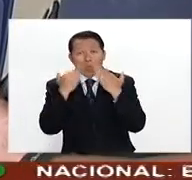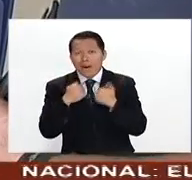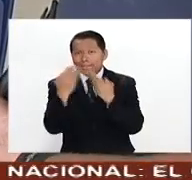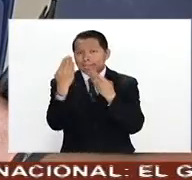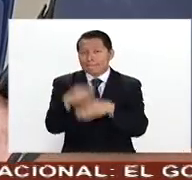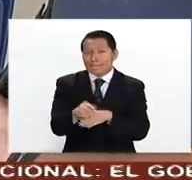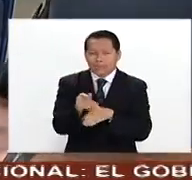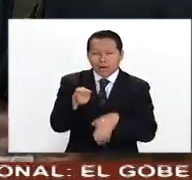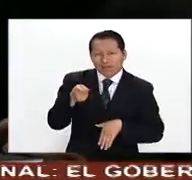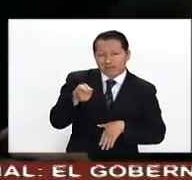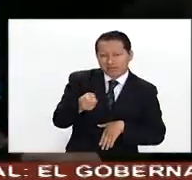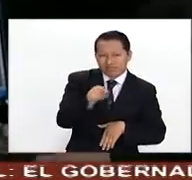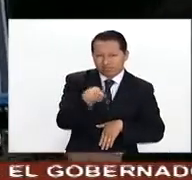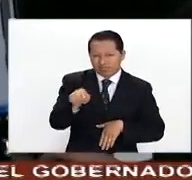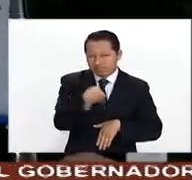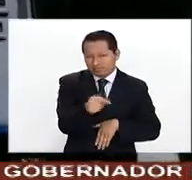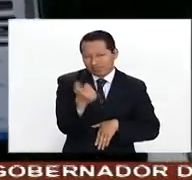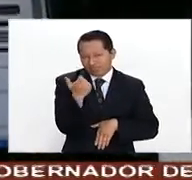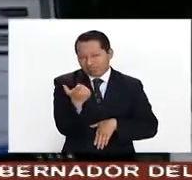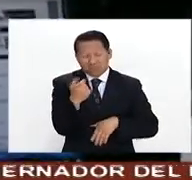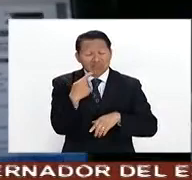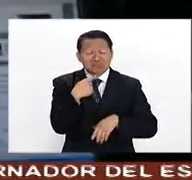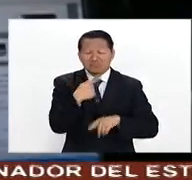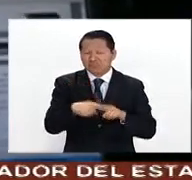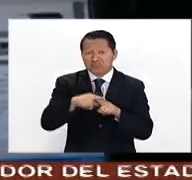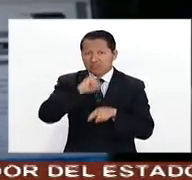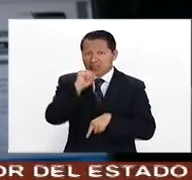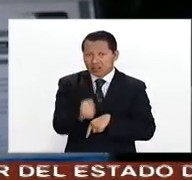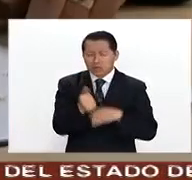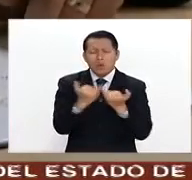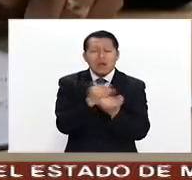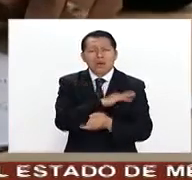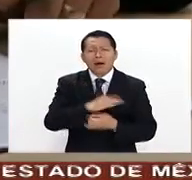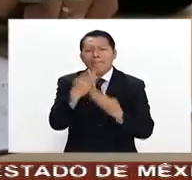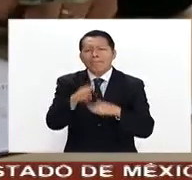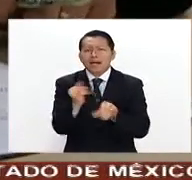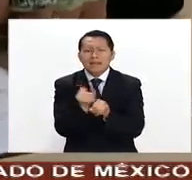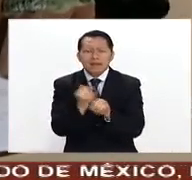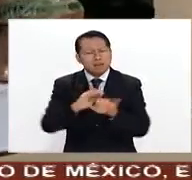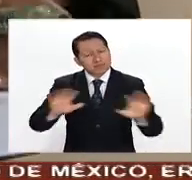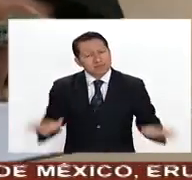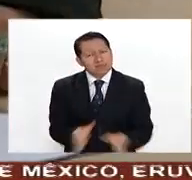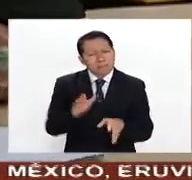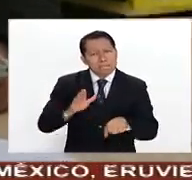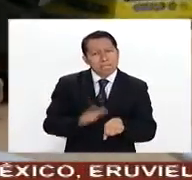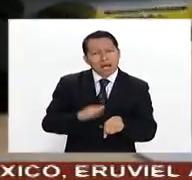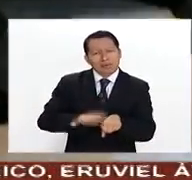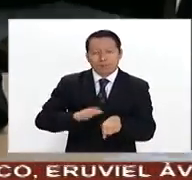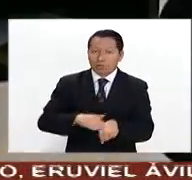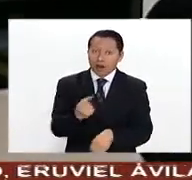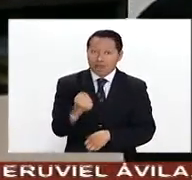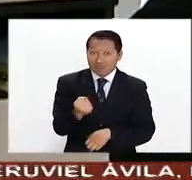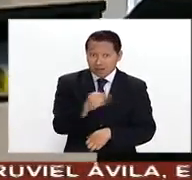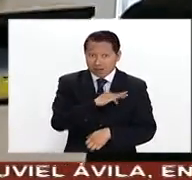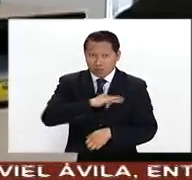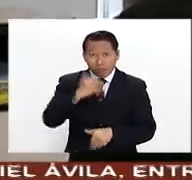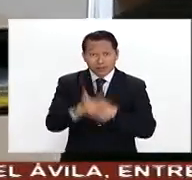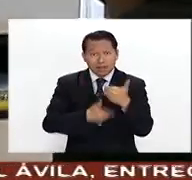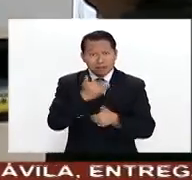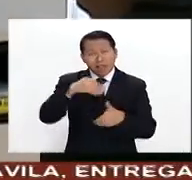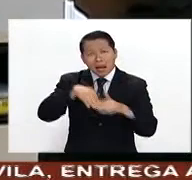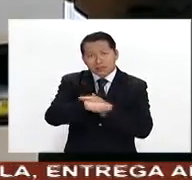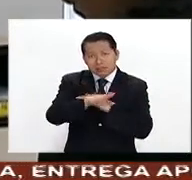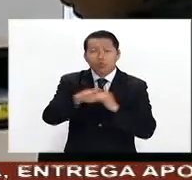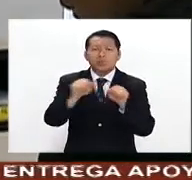y cajeros automáticos. También se destacó la importancia de impulsar la banca por Internet, debido al potencial que representa para brindar acceso